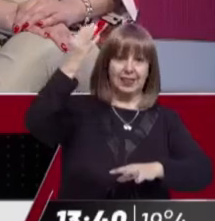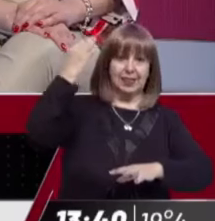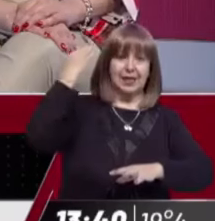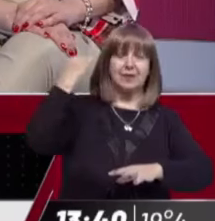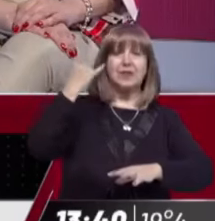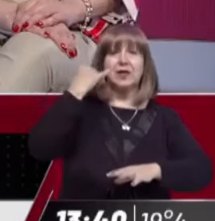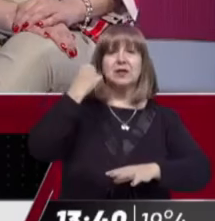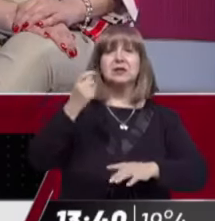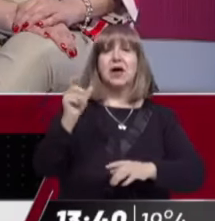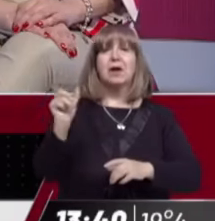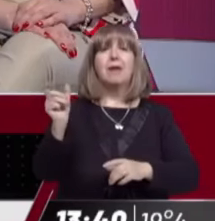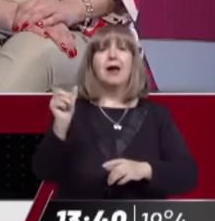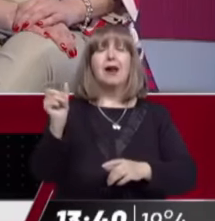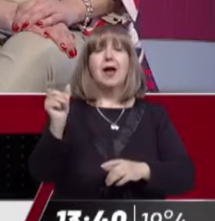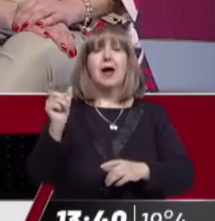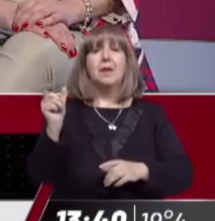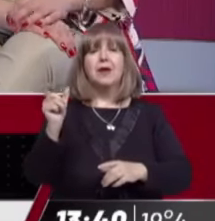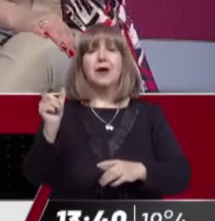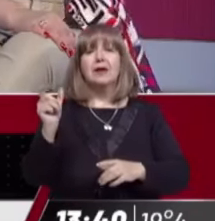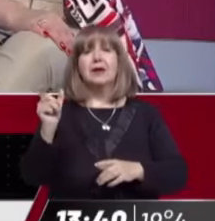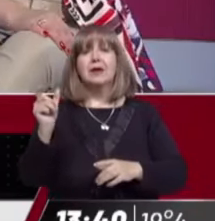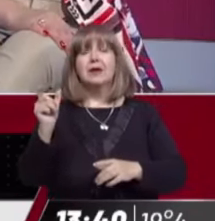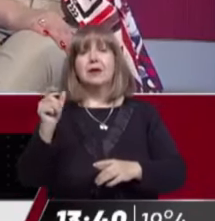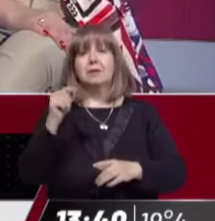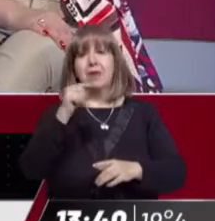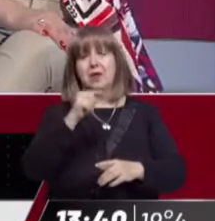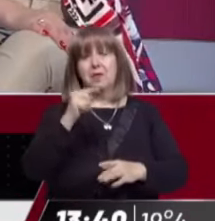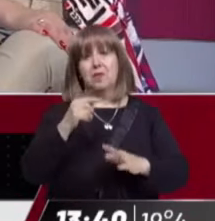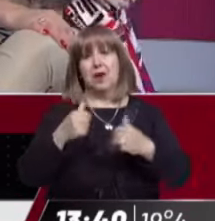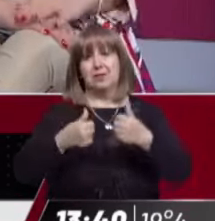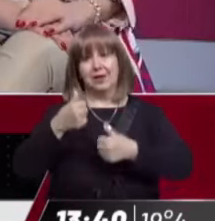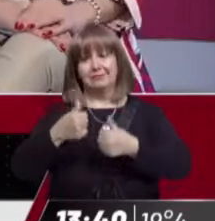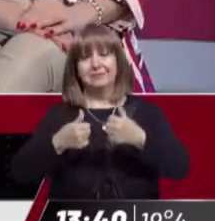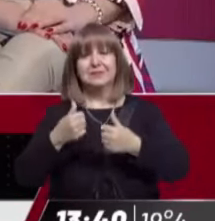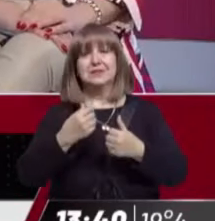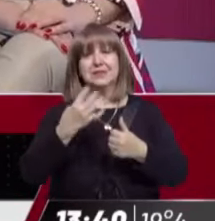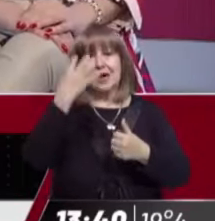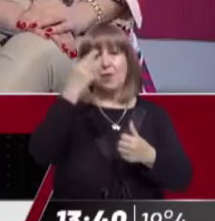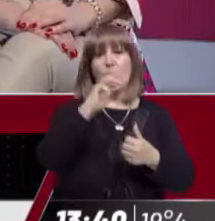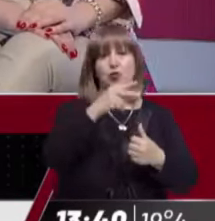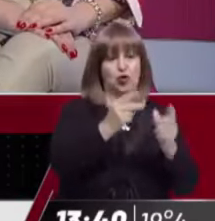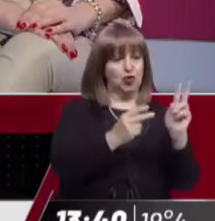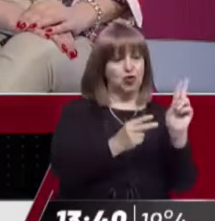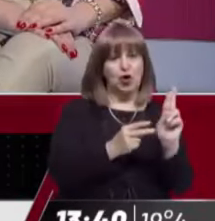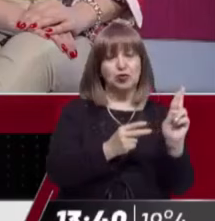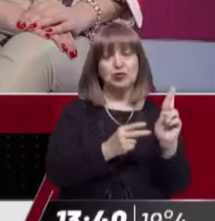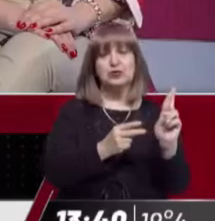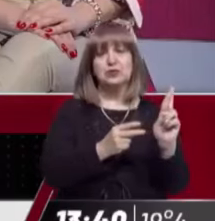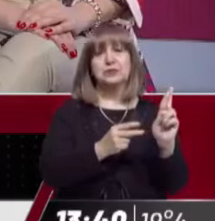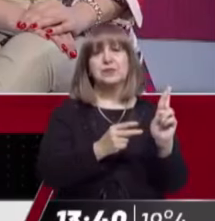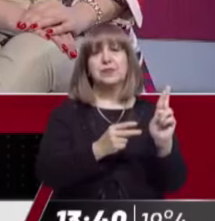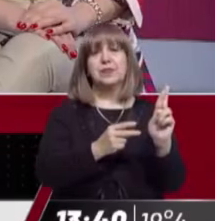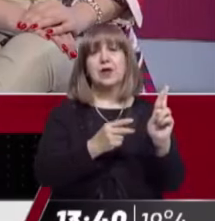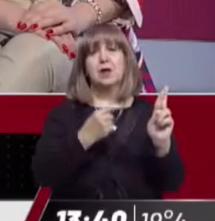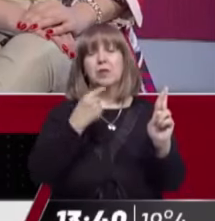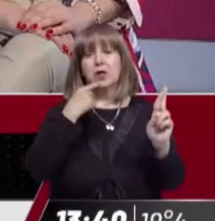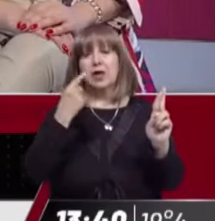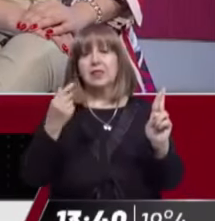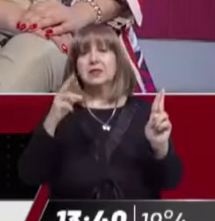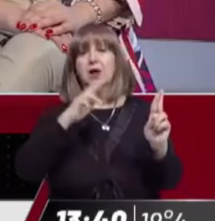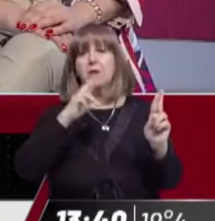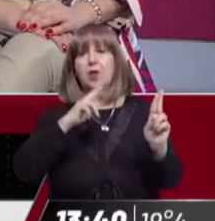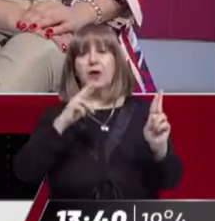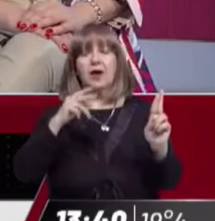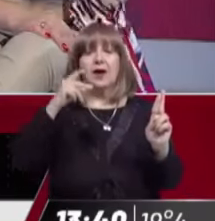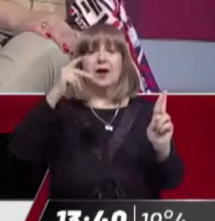se hizo famosa por decirle al candidato republicano, el que acompañaba a Trump, a Mike Pence, lo interrumpió todo el tiempo